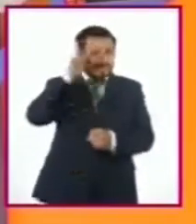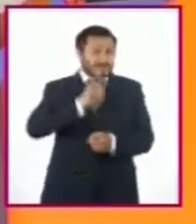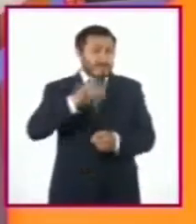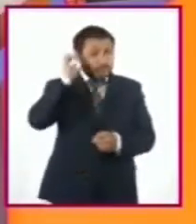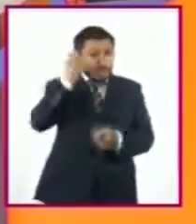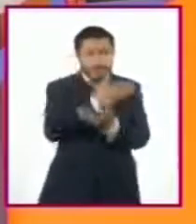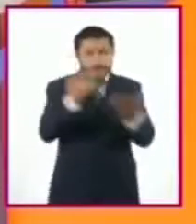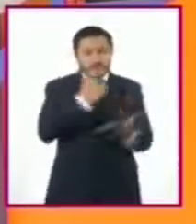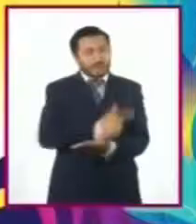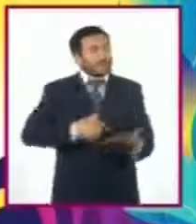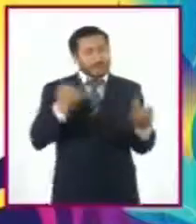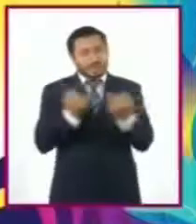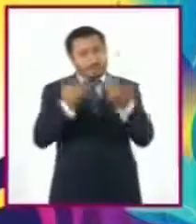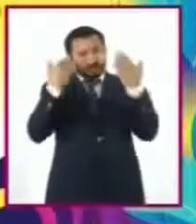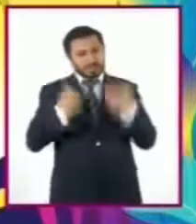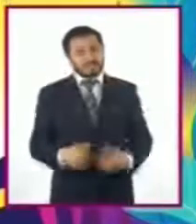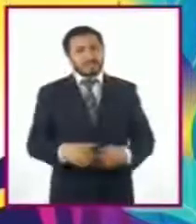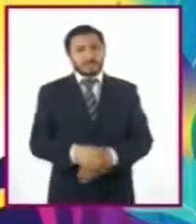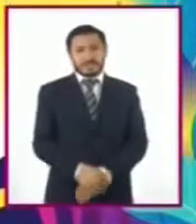tanto como a mí.